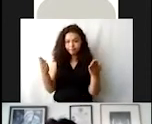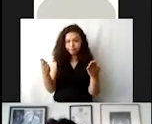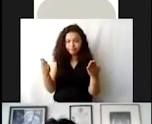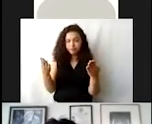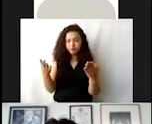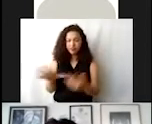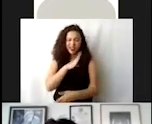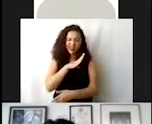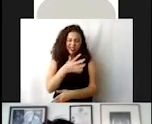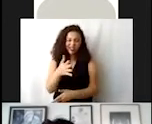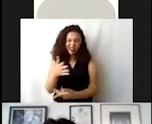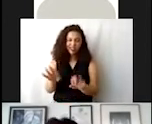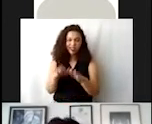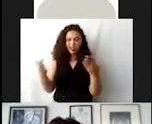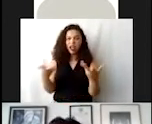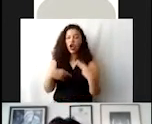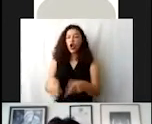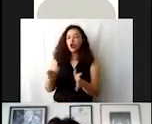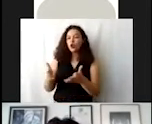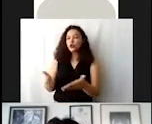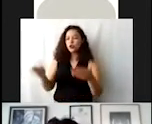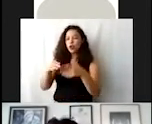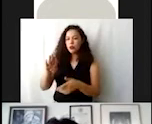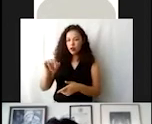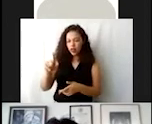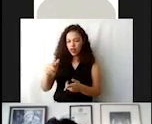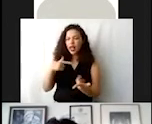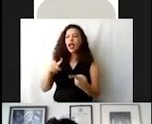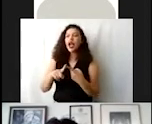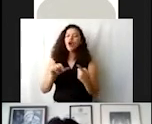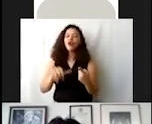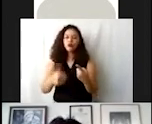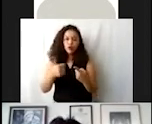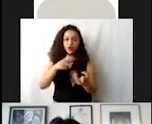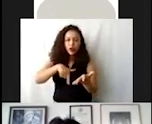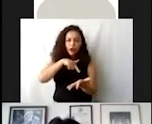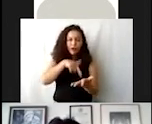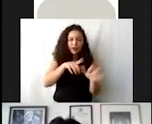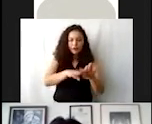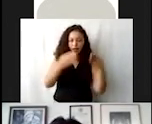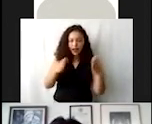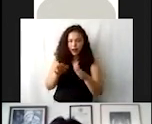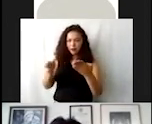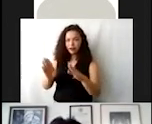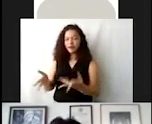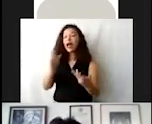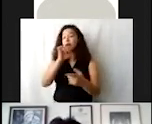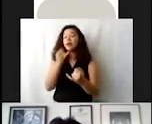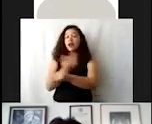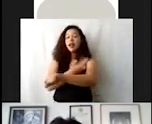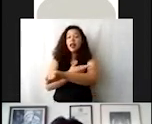general o una bodega, una sucursal o algo, nos vamos a ir con la ficha de trámite